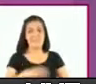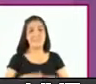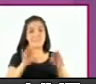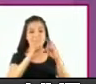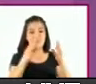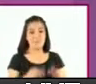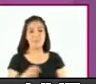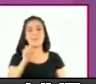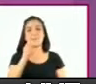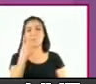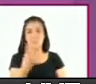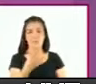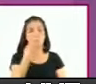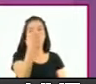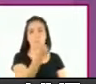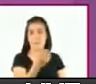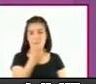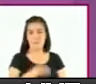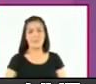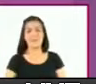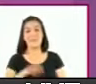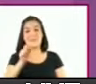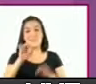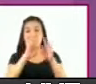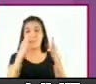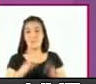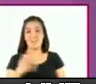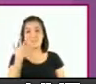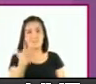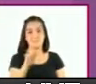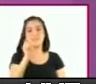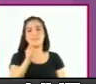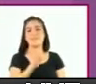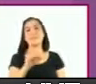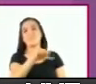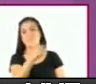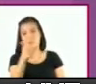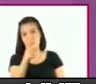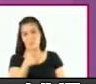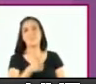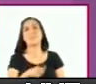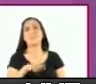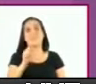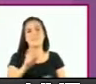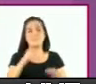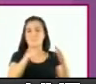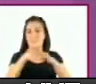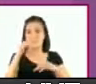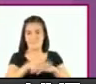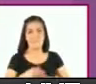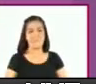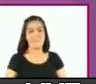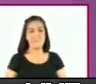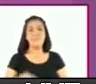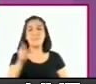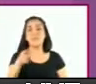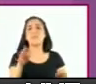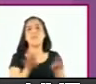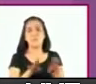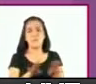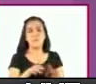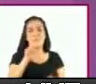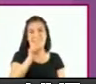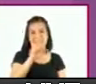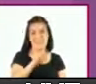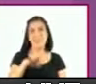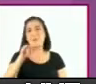4 por 9 bloques y la figura 5 por 11 bloques. Si Lalo y Matías continúan